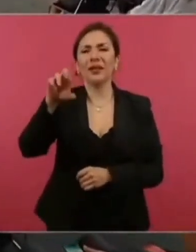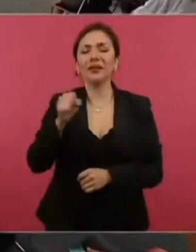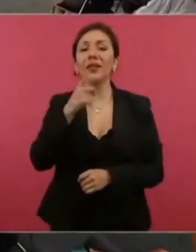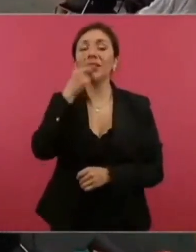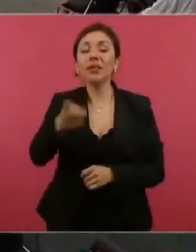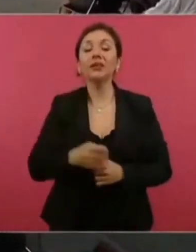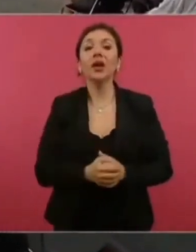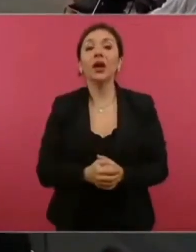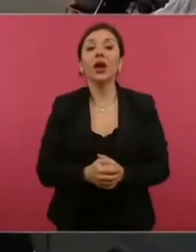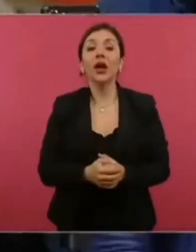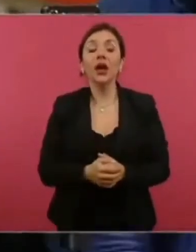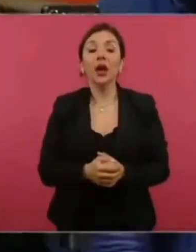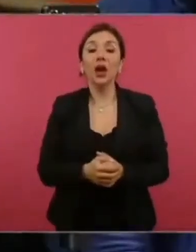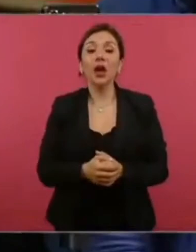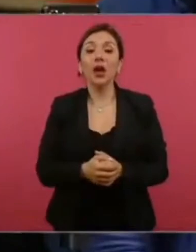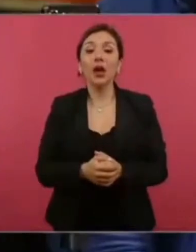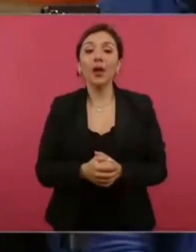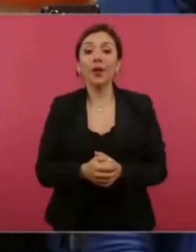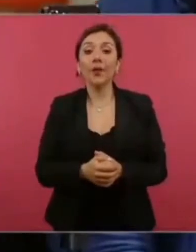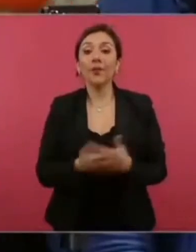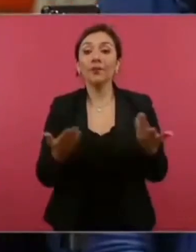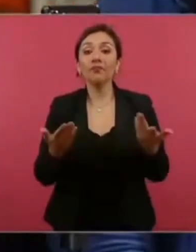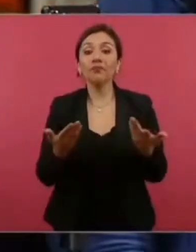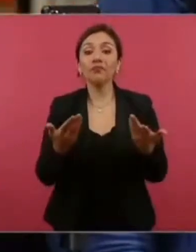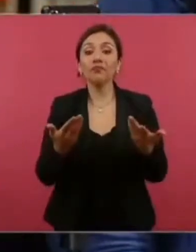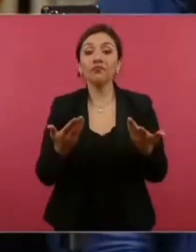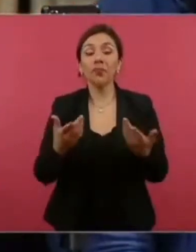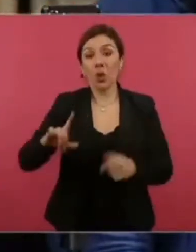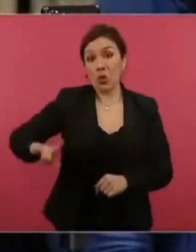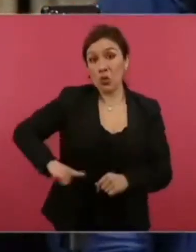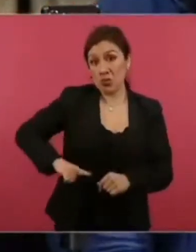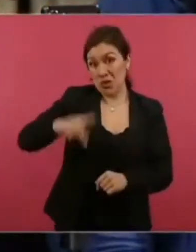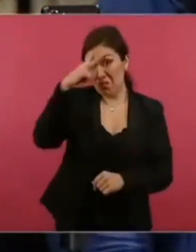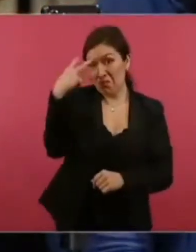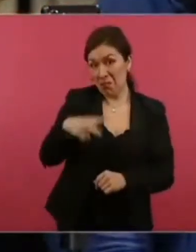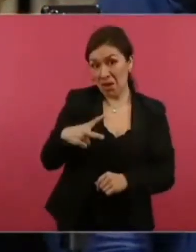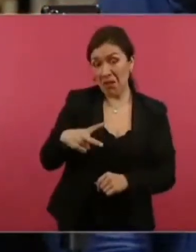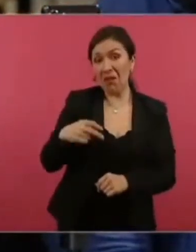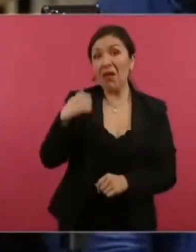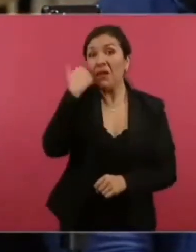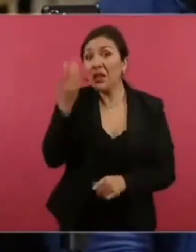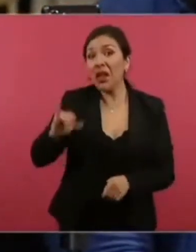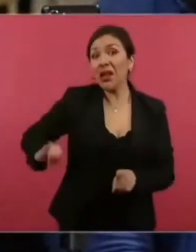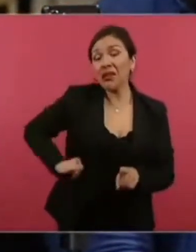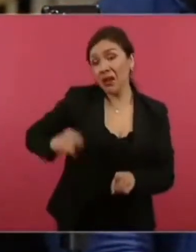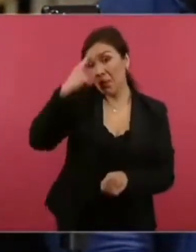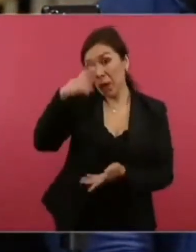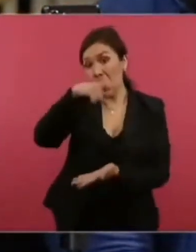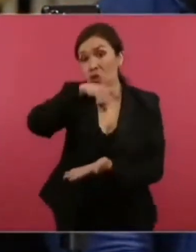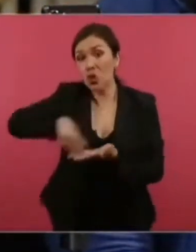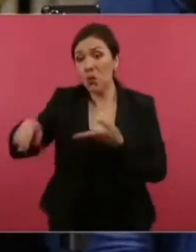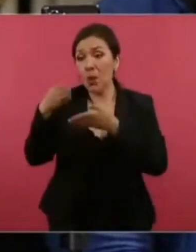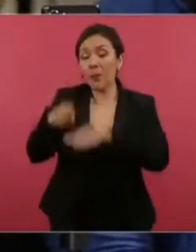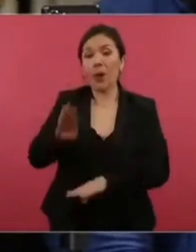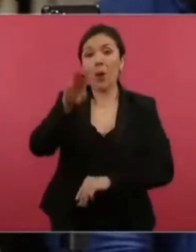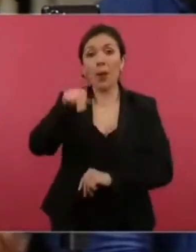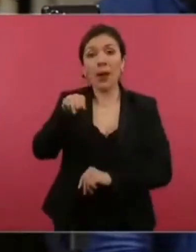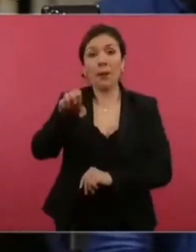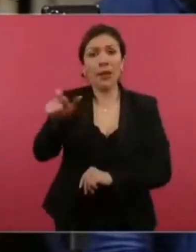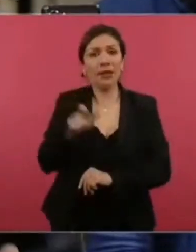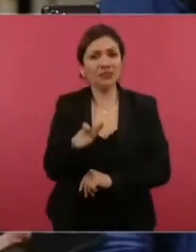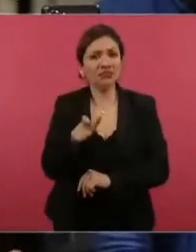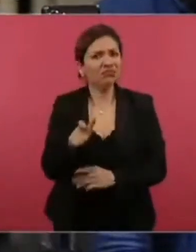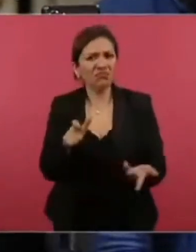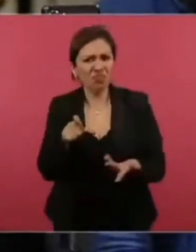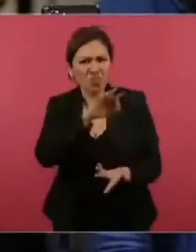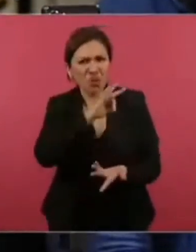el interés o la que ya no hay interés por parte del gobierno de México para adquirir Banamex. Si nos pudiera confirmar esto, si